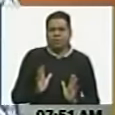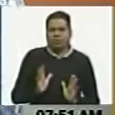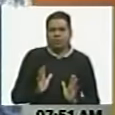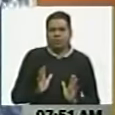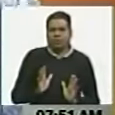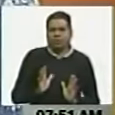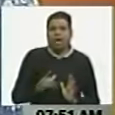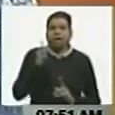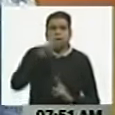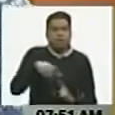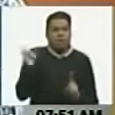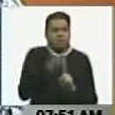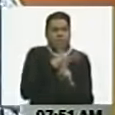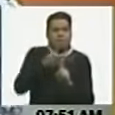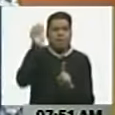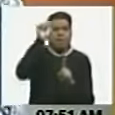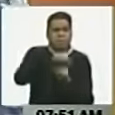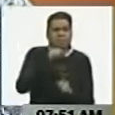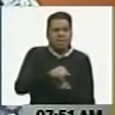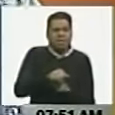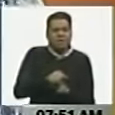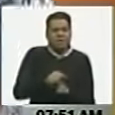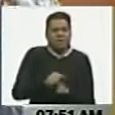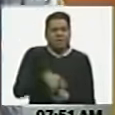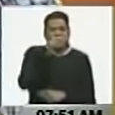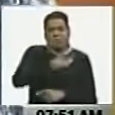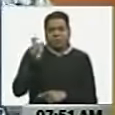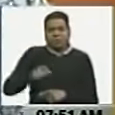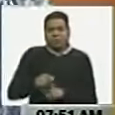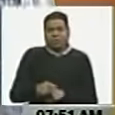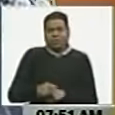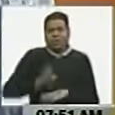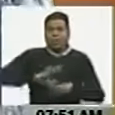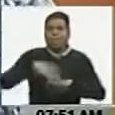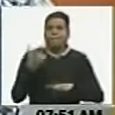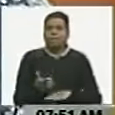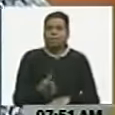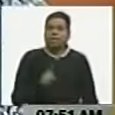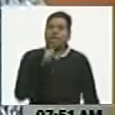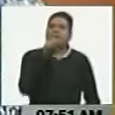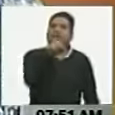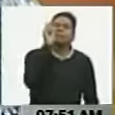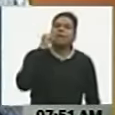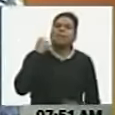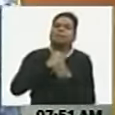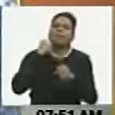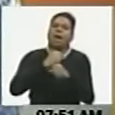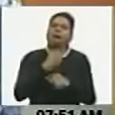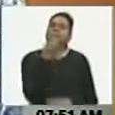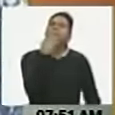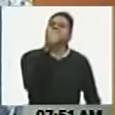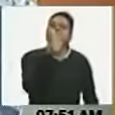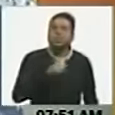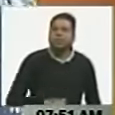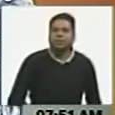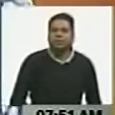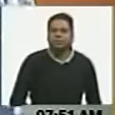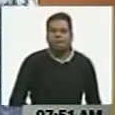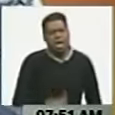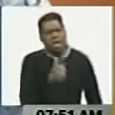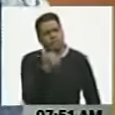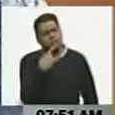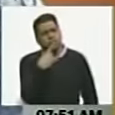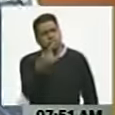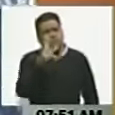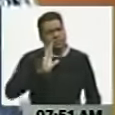lastimó a un compañero de trabajo de seguridad porque sencillamente él estaba cumpliendo con su trabajo. Ahí es cuando tú